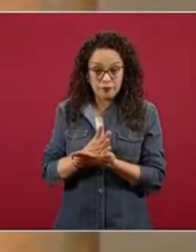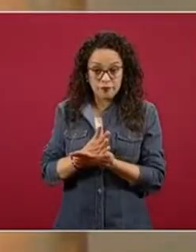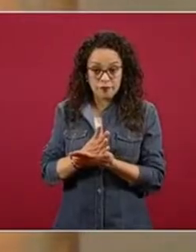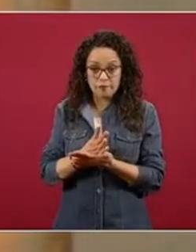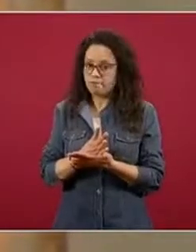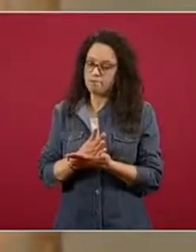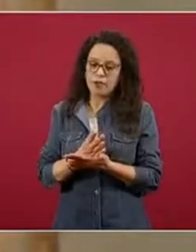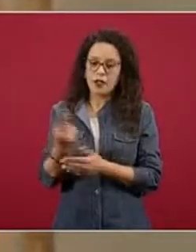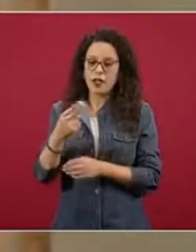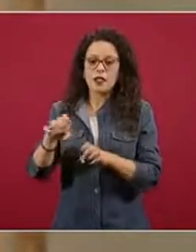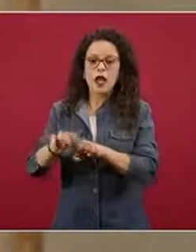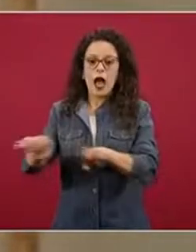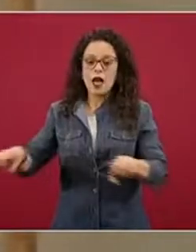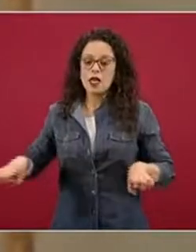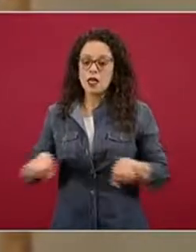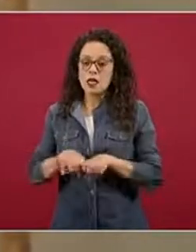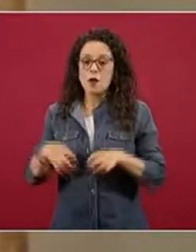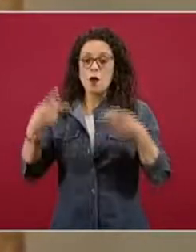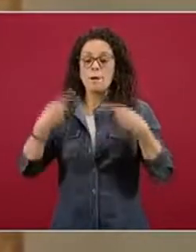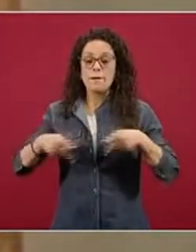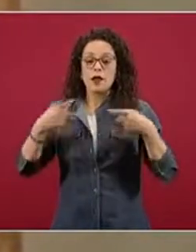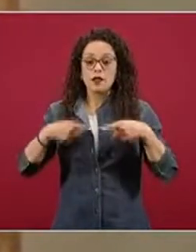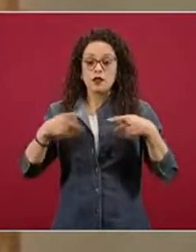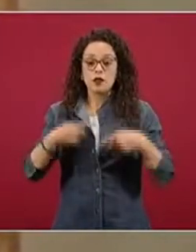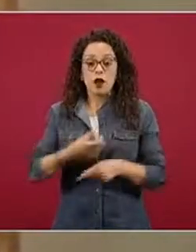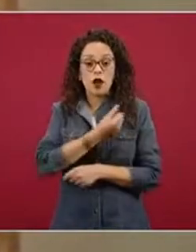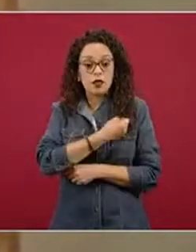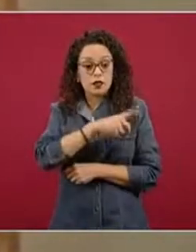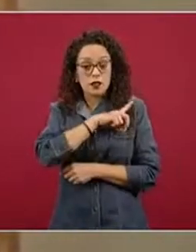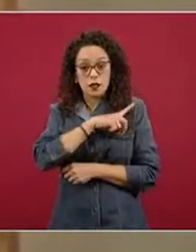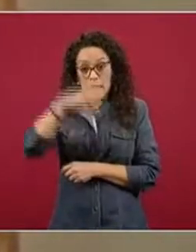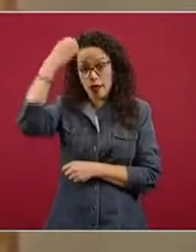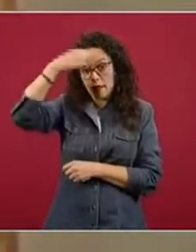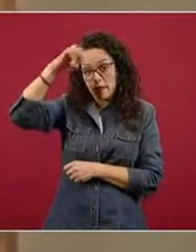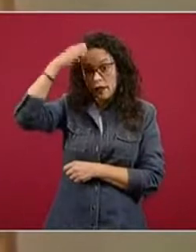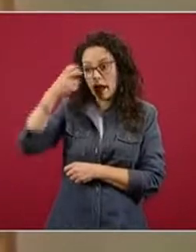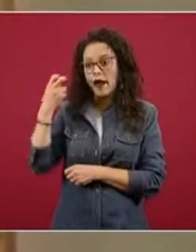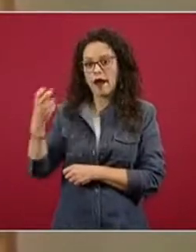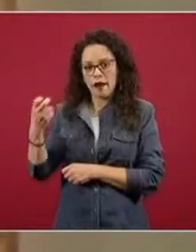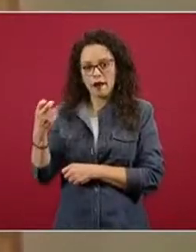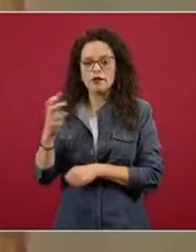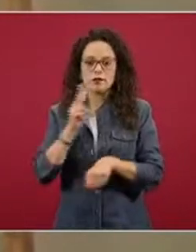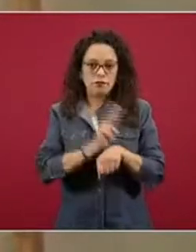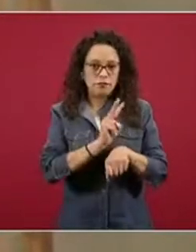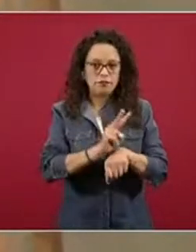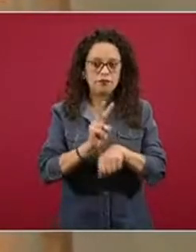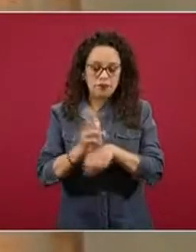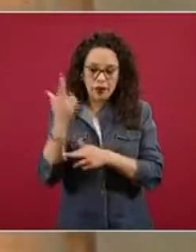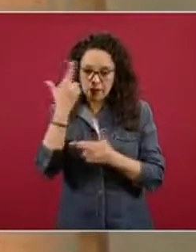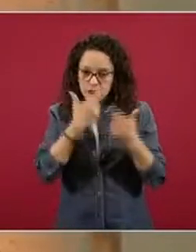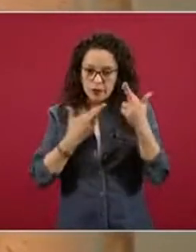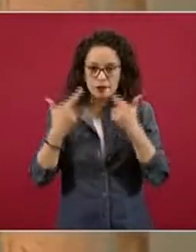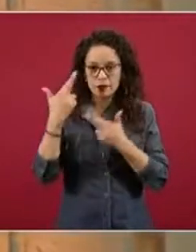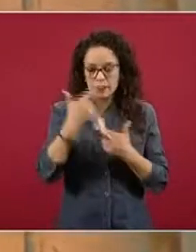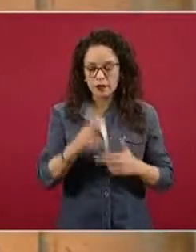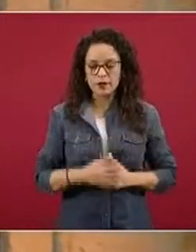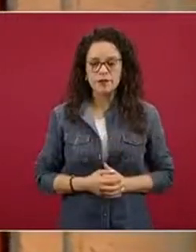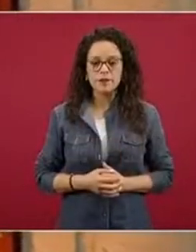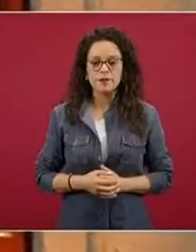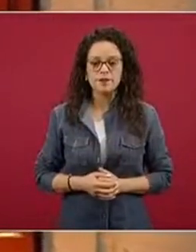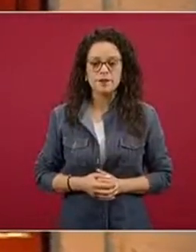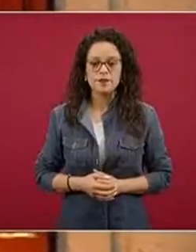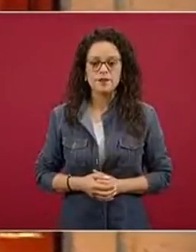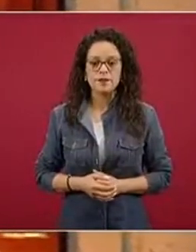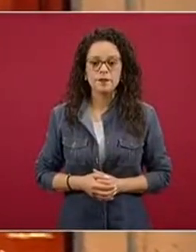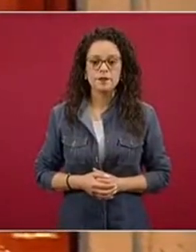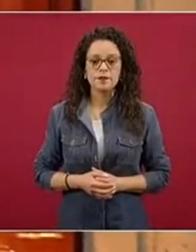un ejército de personal de salud que se encarga de dar este seguimiento. Ahora, si yo les comenté